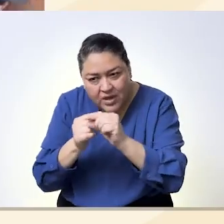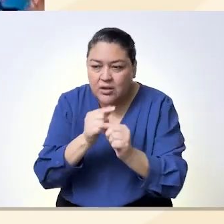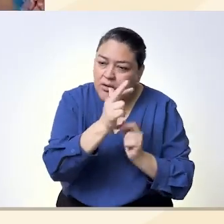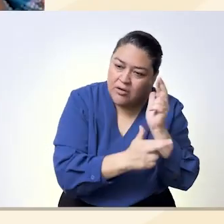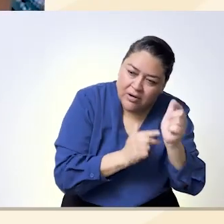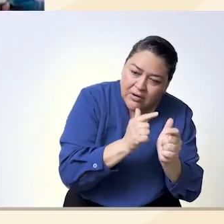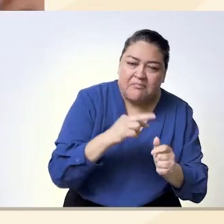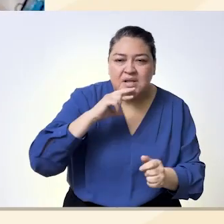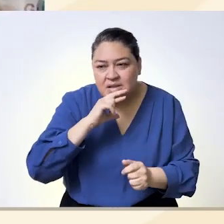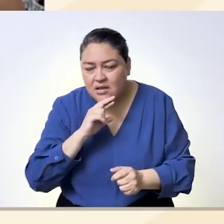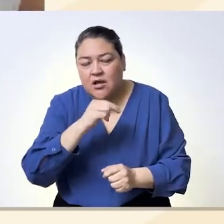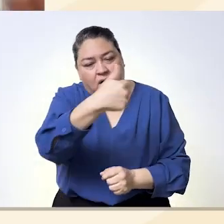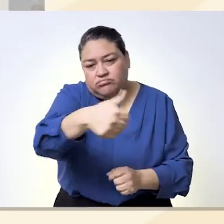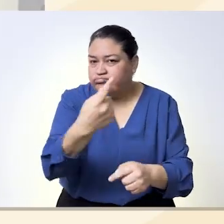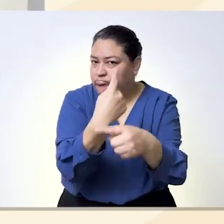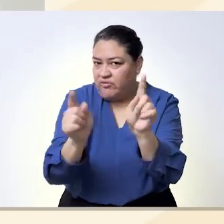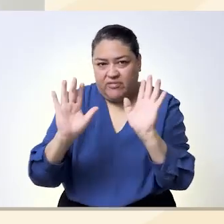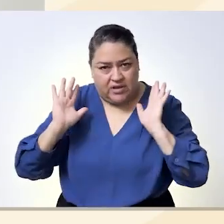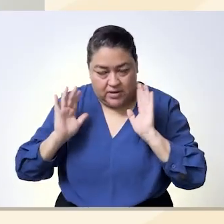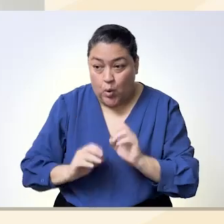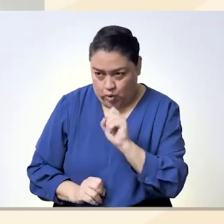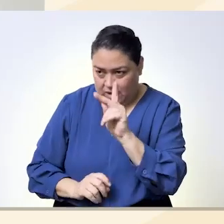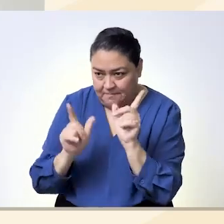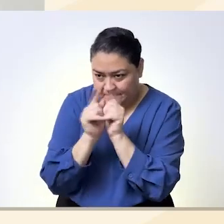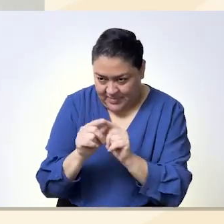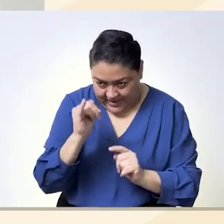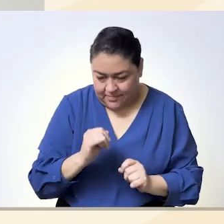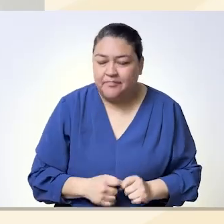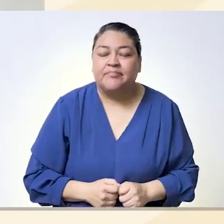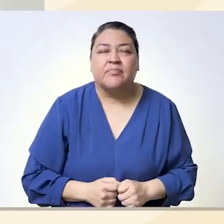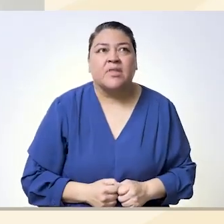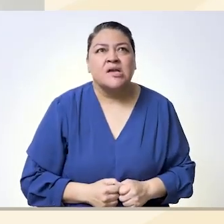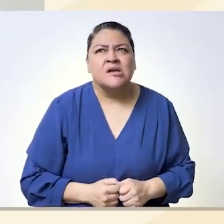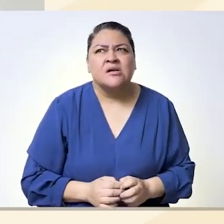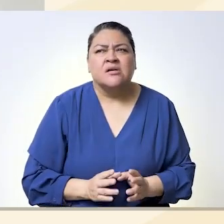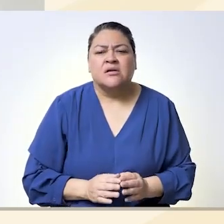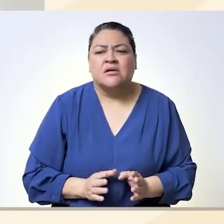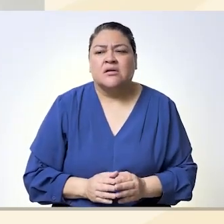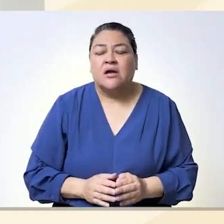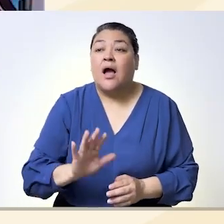Eso Muy para bien. mí sería. Así cortito para que podamos visitar varias neurodivergencias.